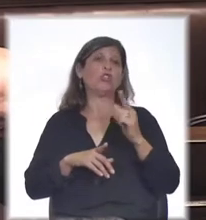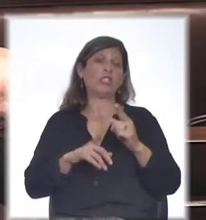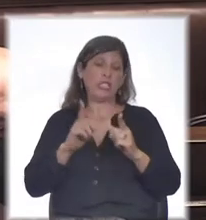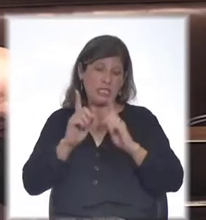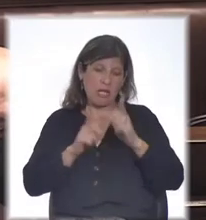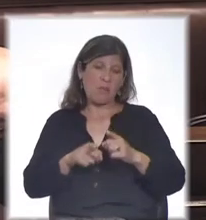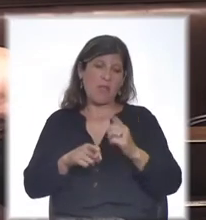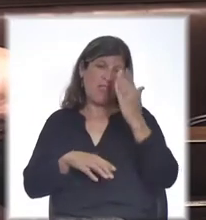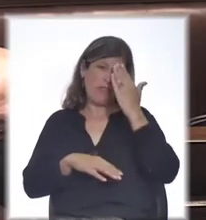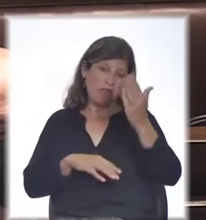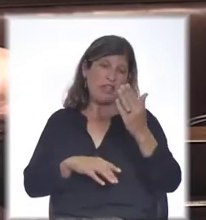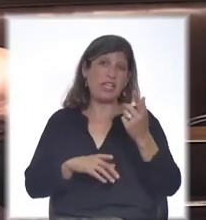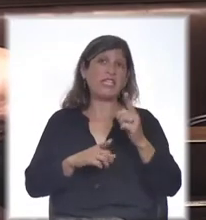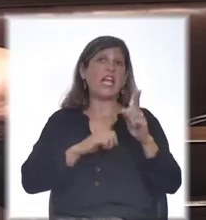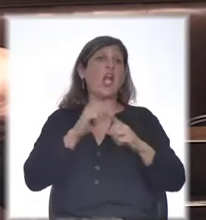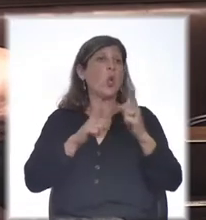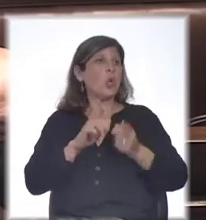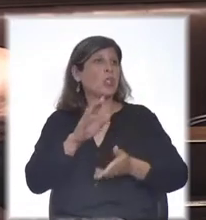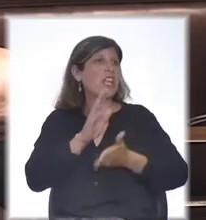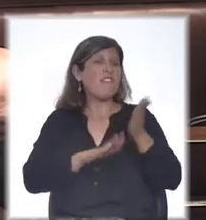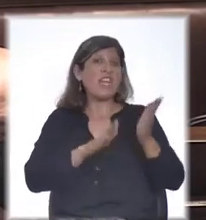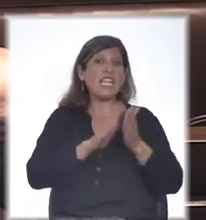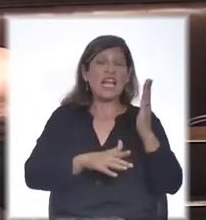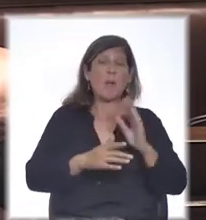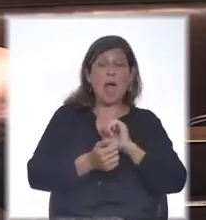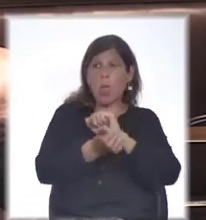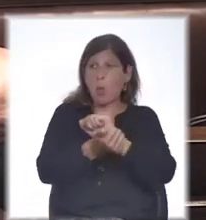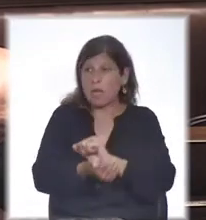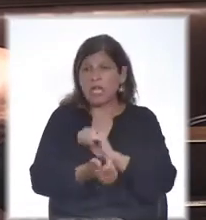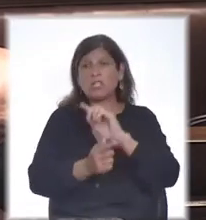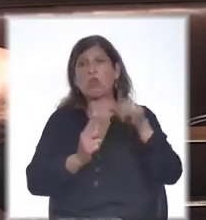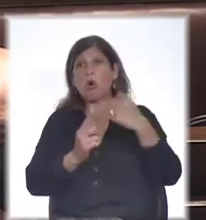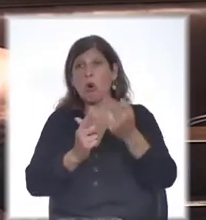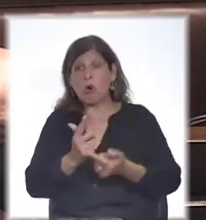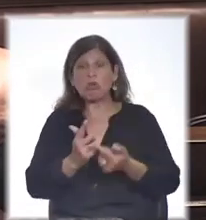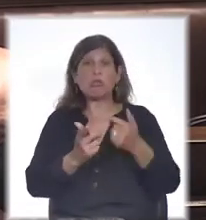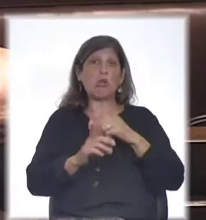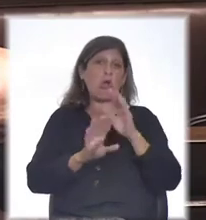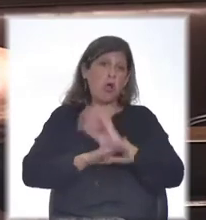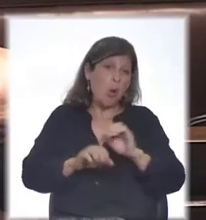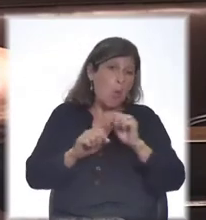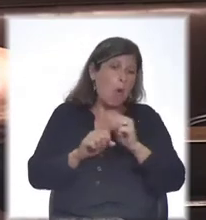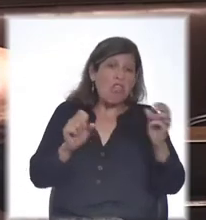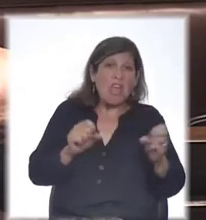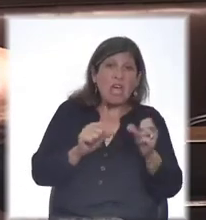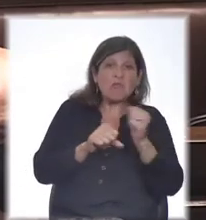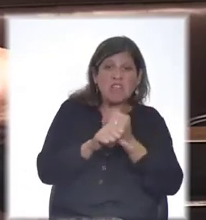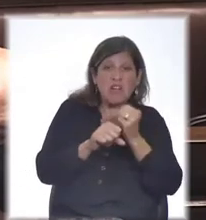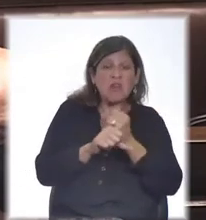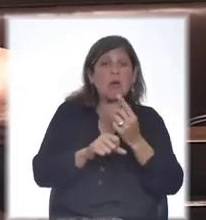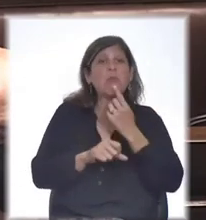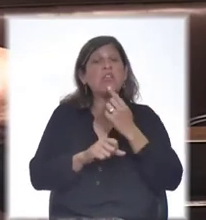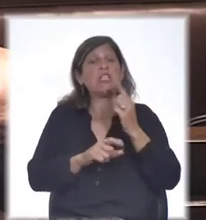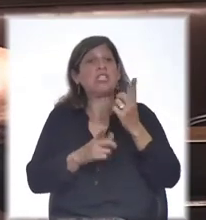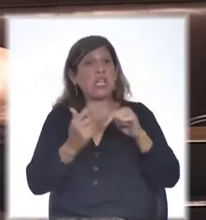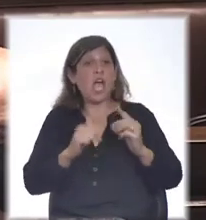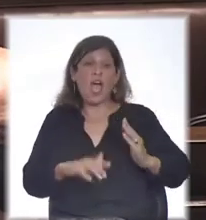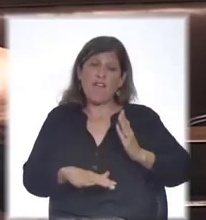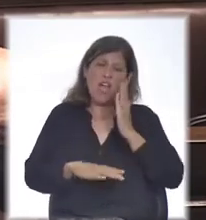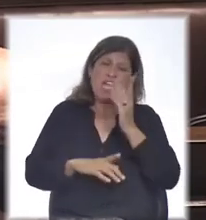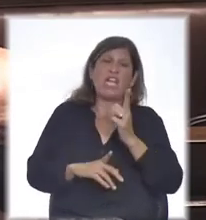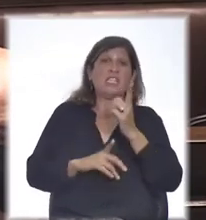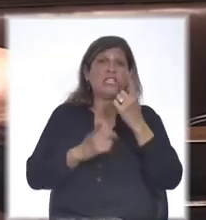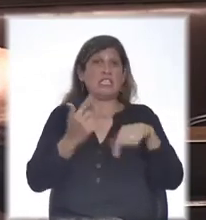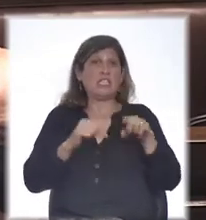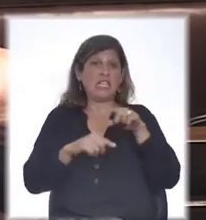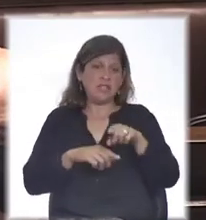estaban proscriptos e inhibidos y muchos presos, no podían realizar actividad política alguna, fue valiente, inclaudicable